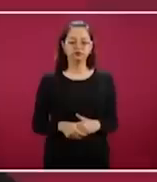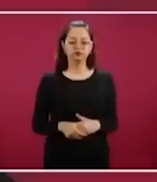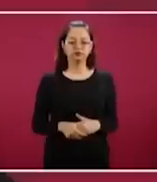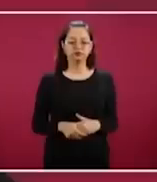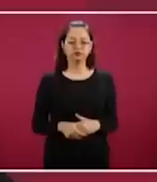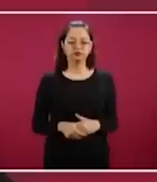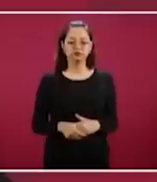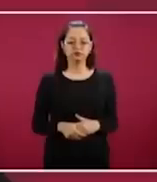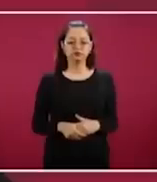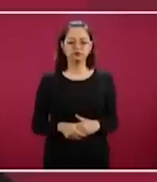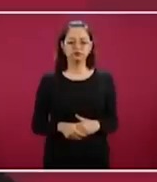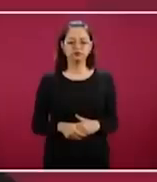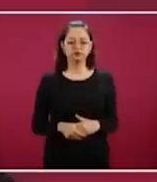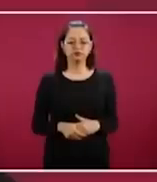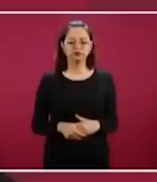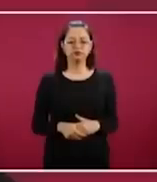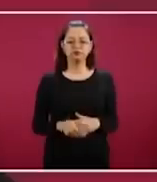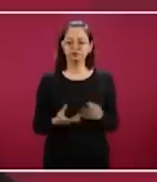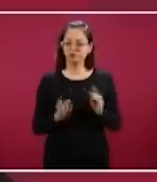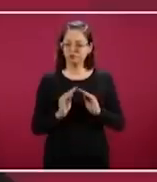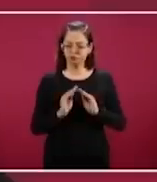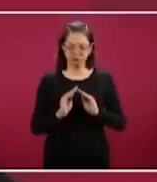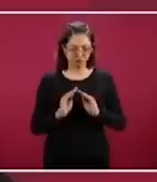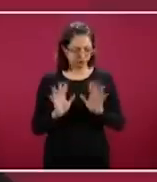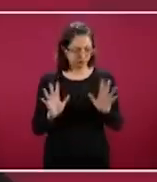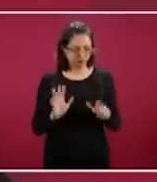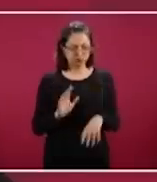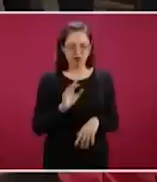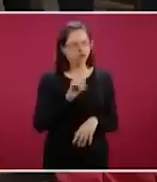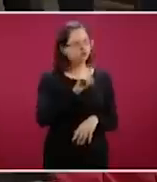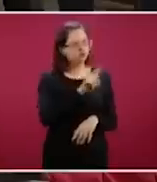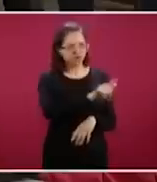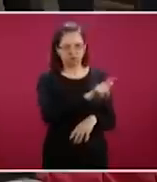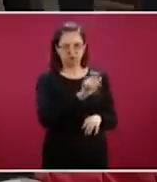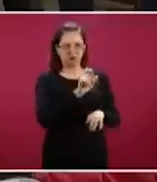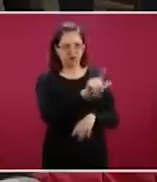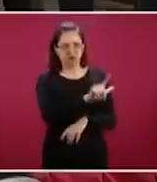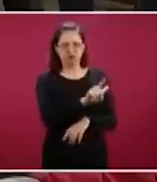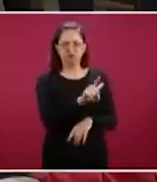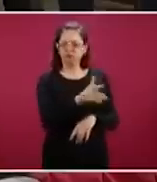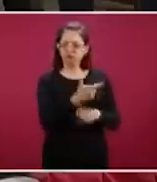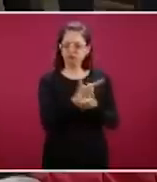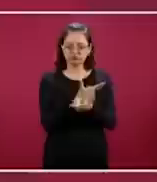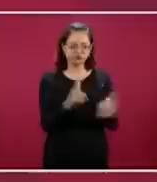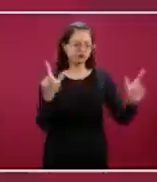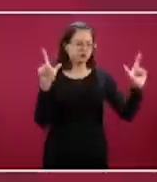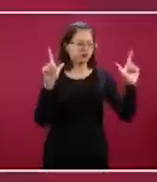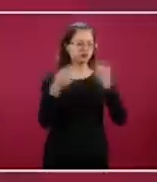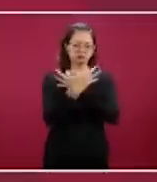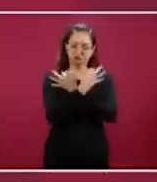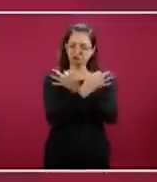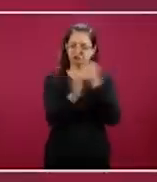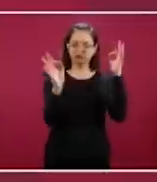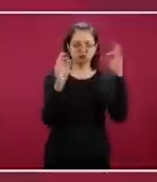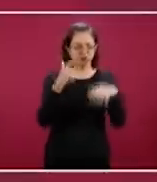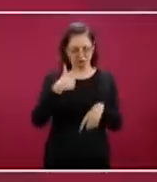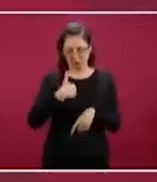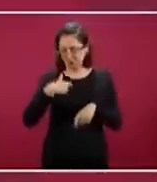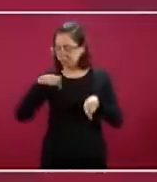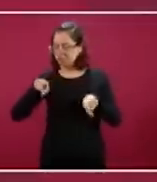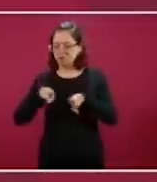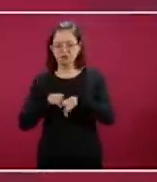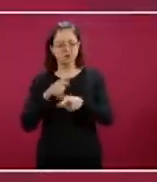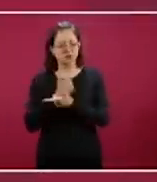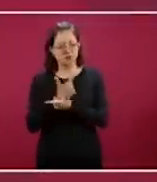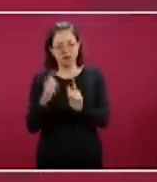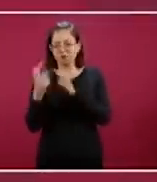él es libre, declara, yo también soy libre, declaramos,